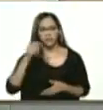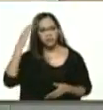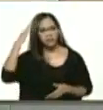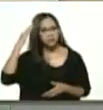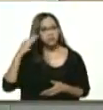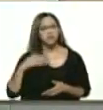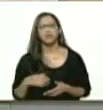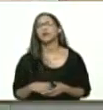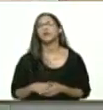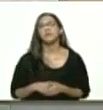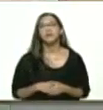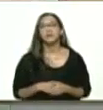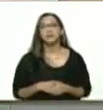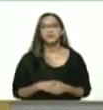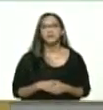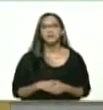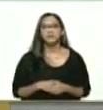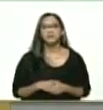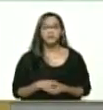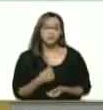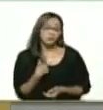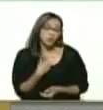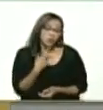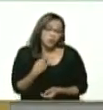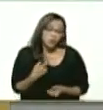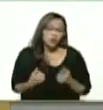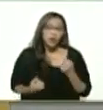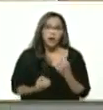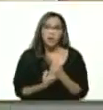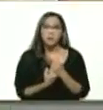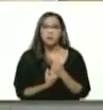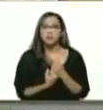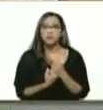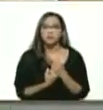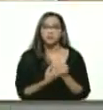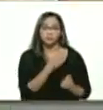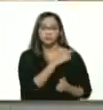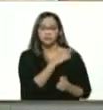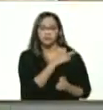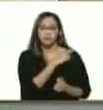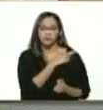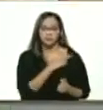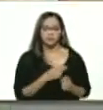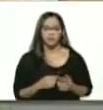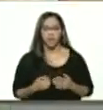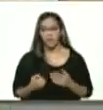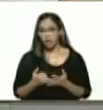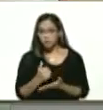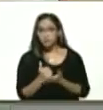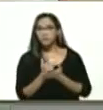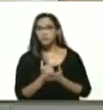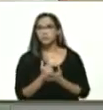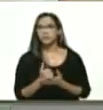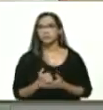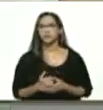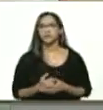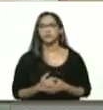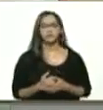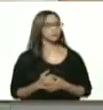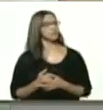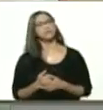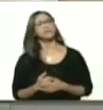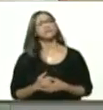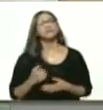leche hemos pedido apoyo a las autoridades para que nos ayuden en esto en medio de un proceso